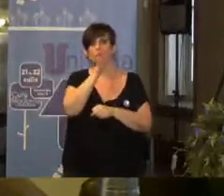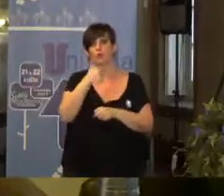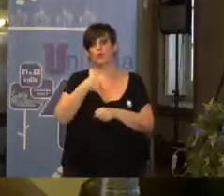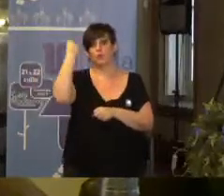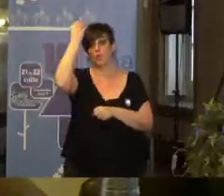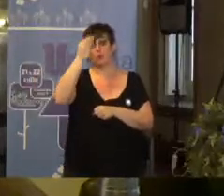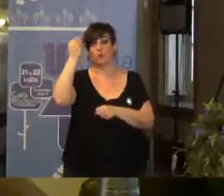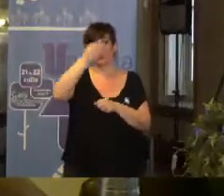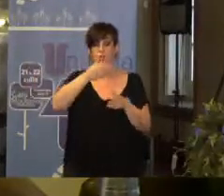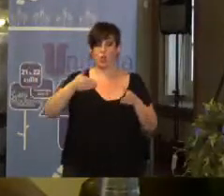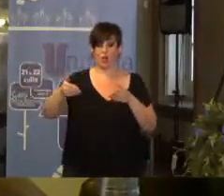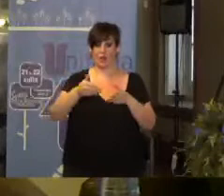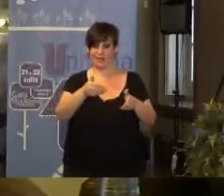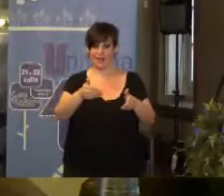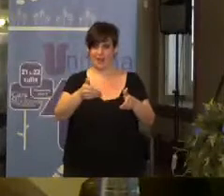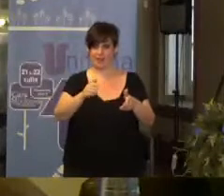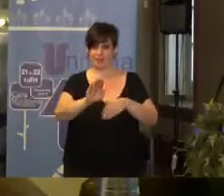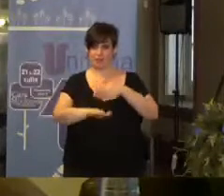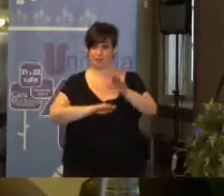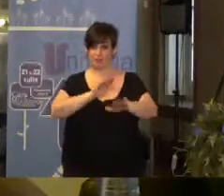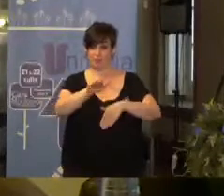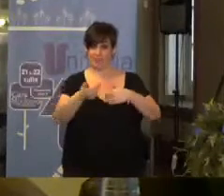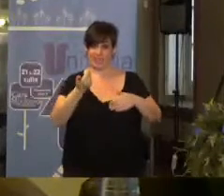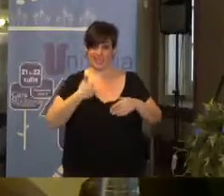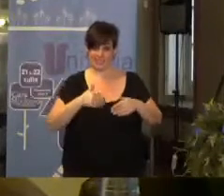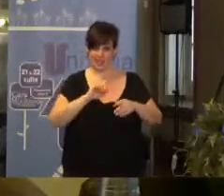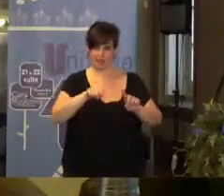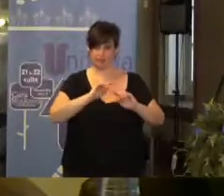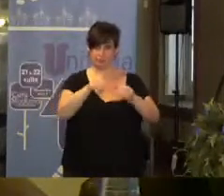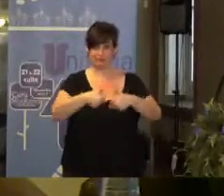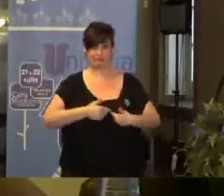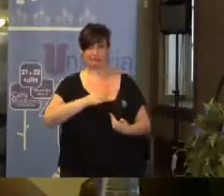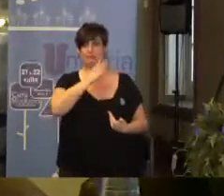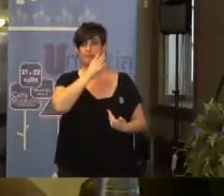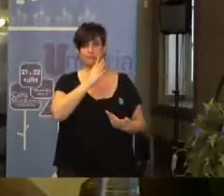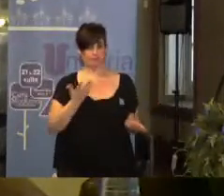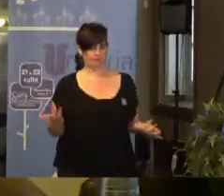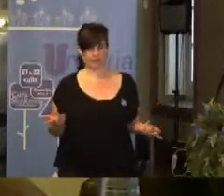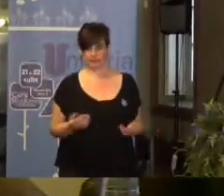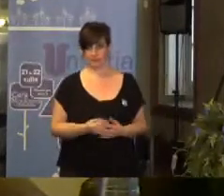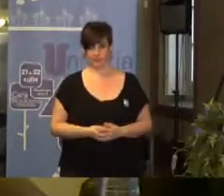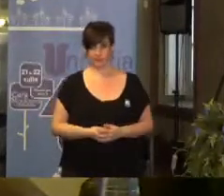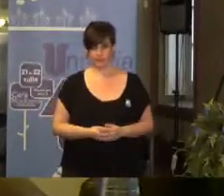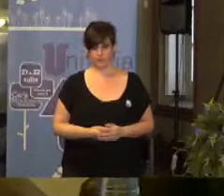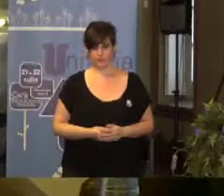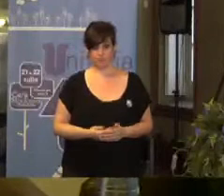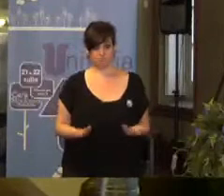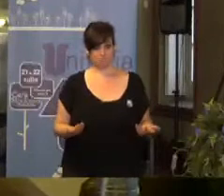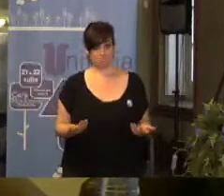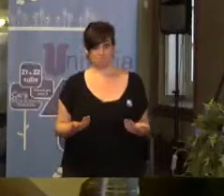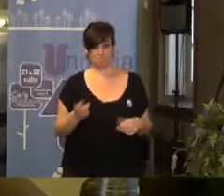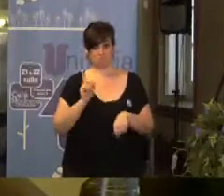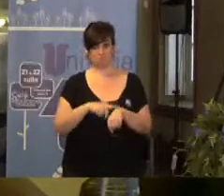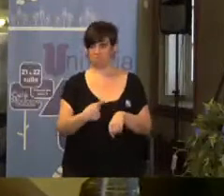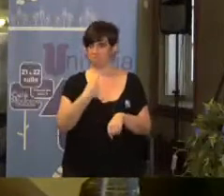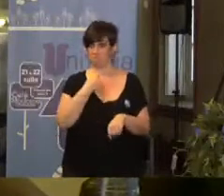e, baixo o meu punto de vista, sin retorno. Por tanto, non debemos perder o